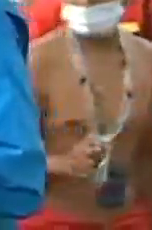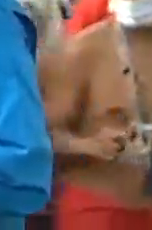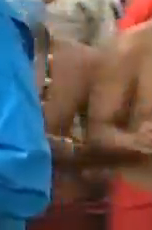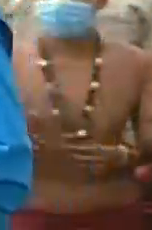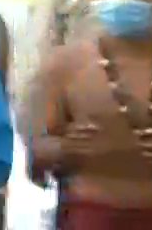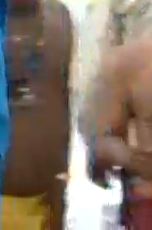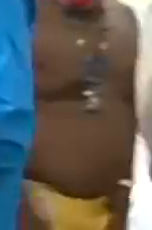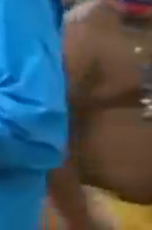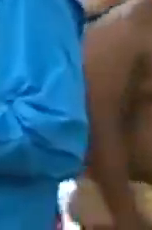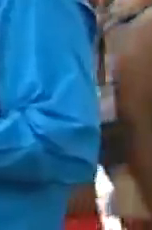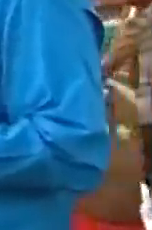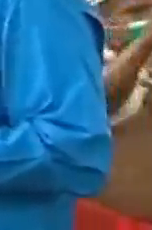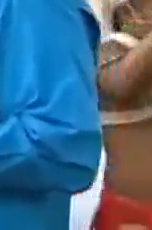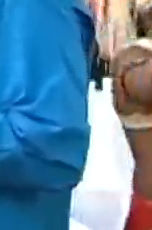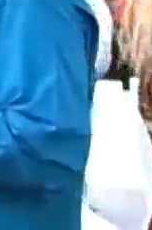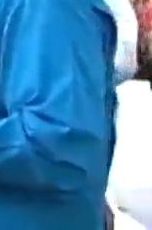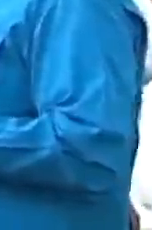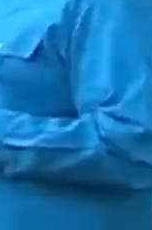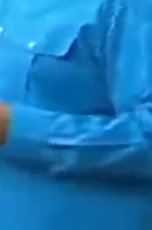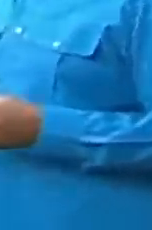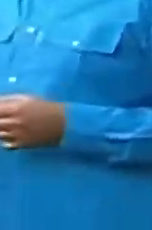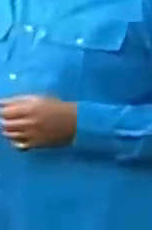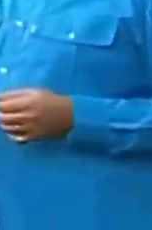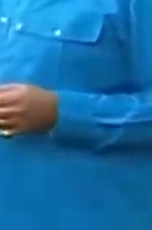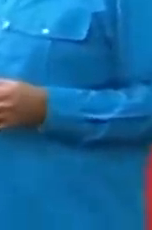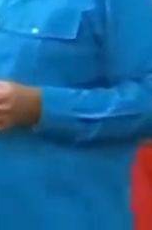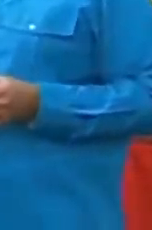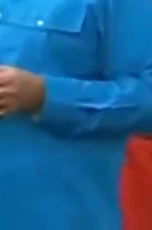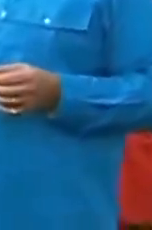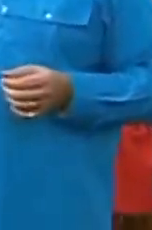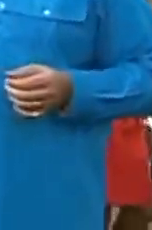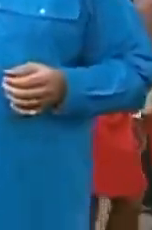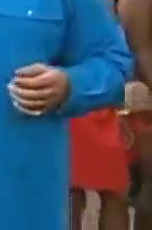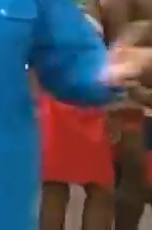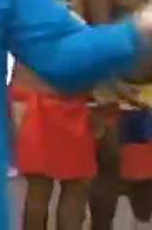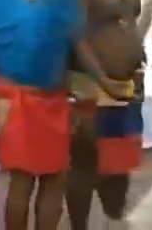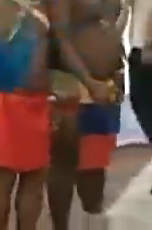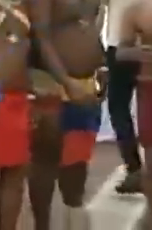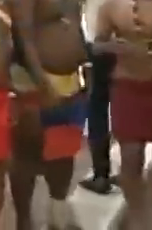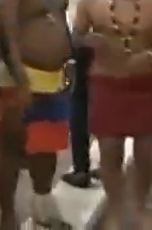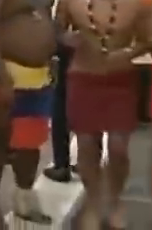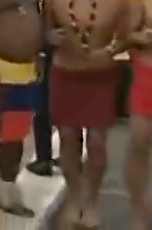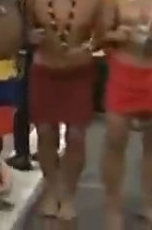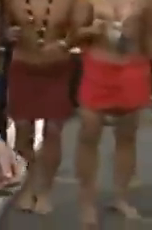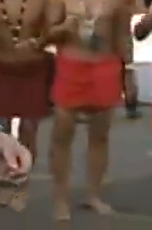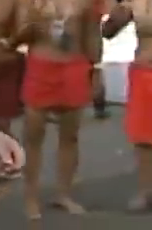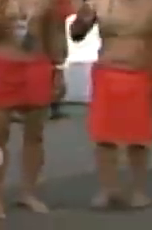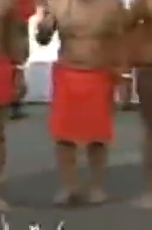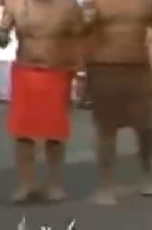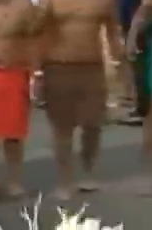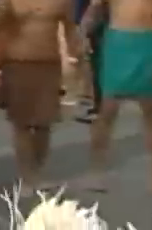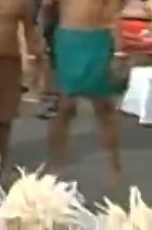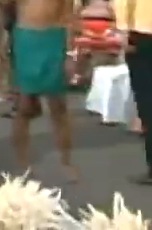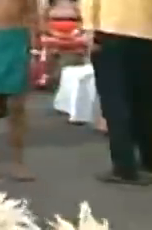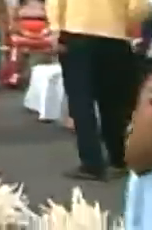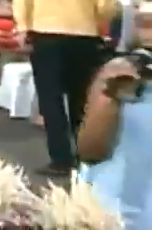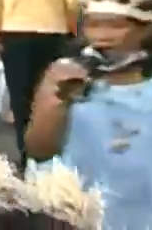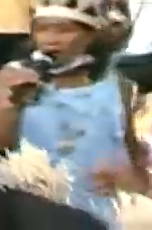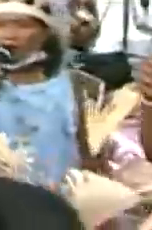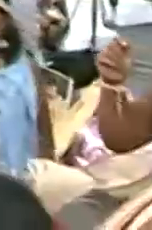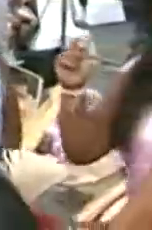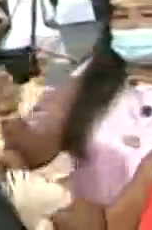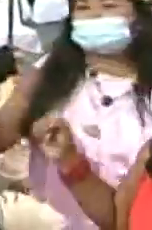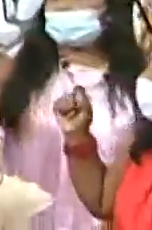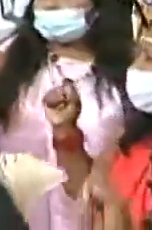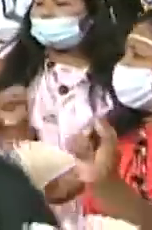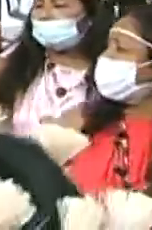maraisa, maraisa, maraisa. Britannio,